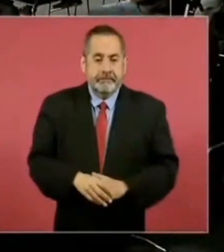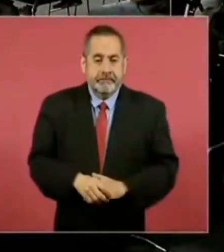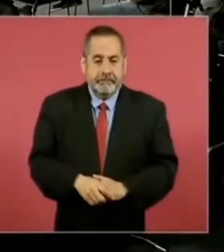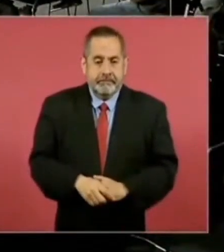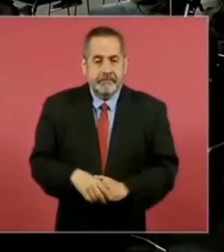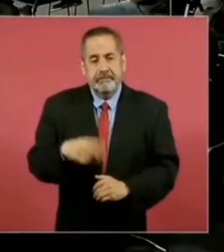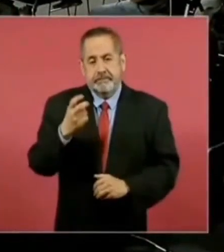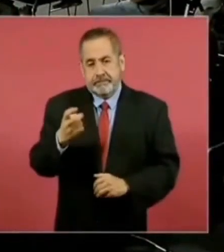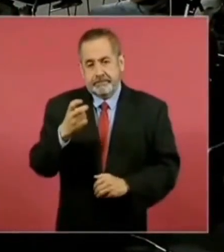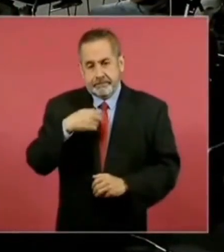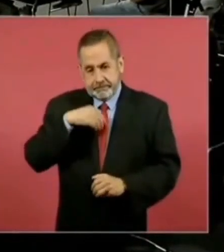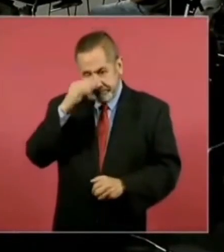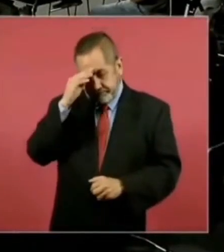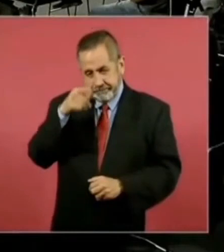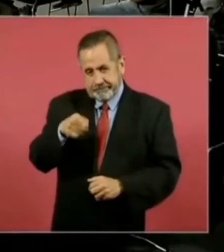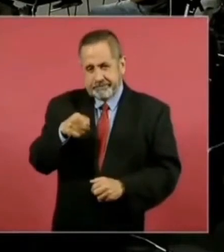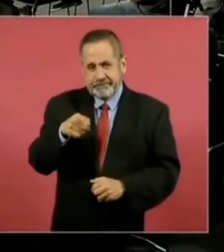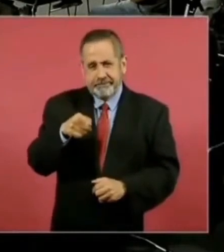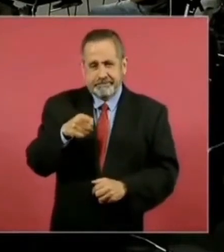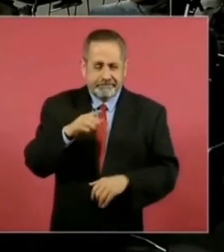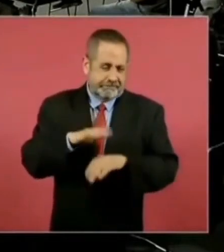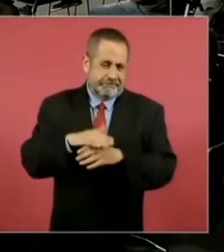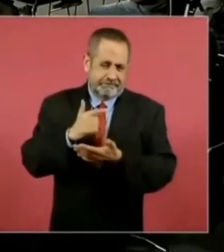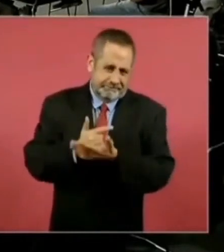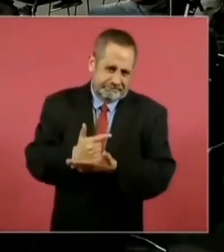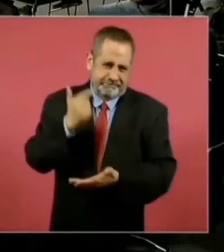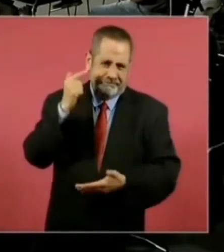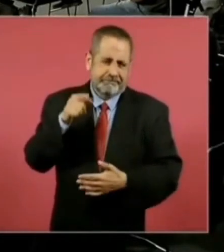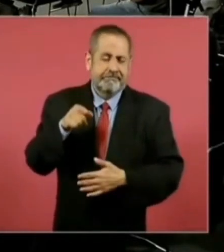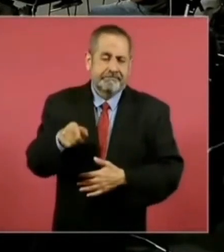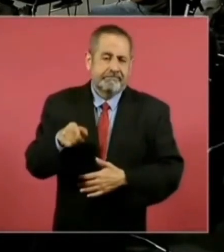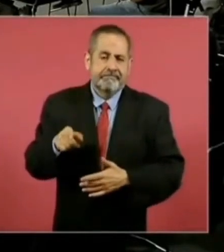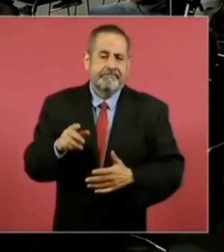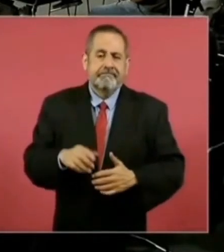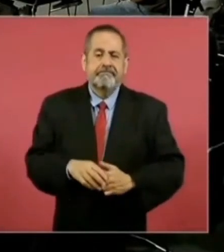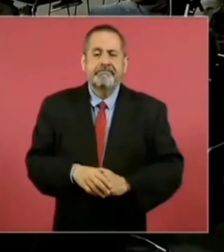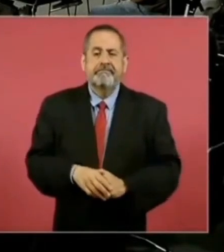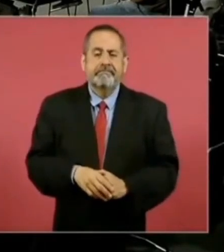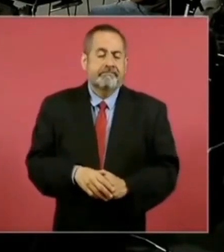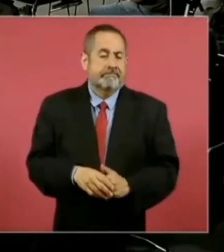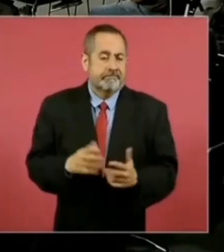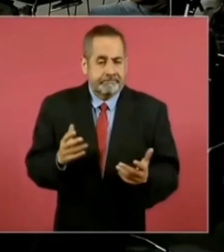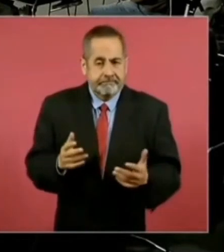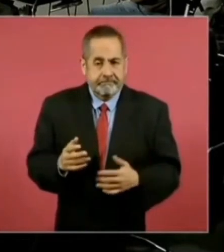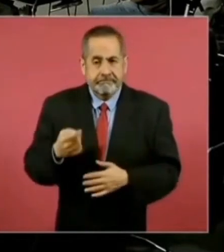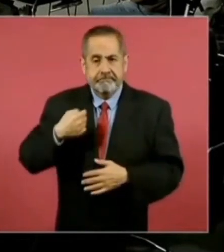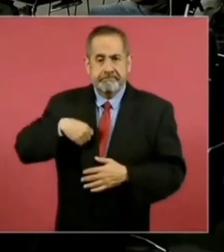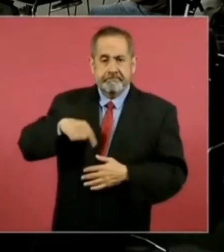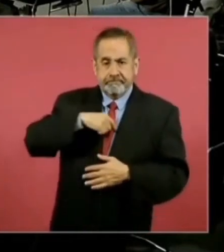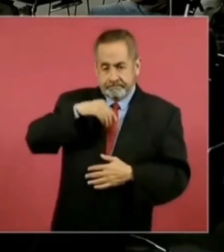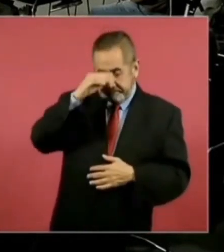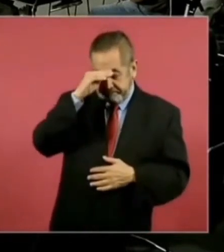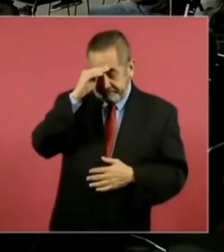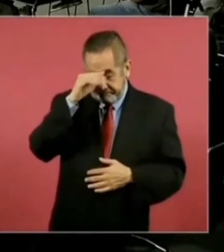Es una situación gravísima. Entonces, nosotros tenemos